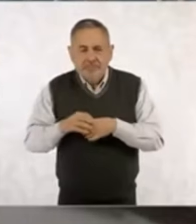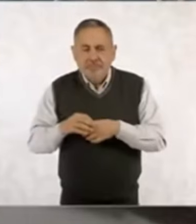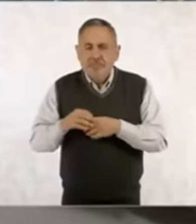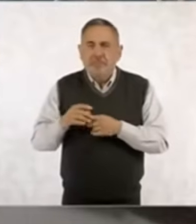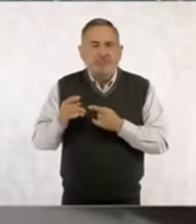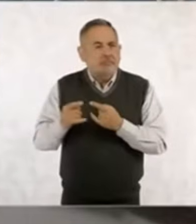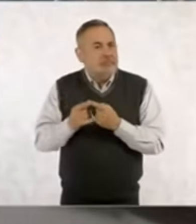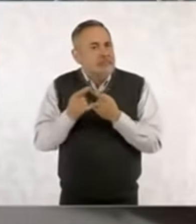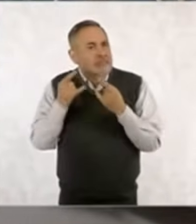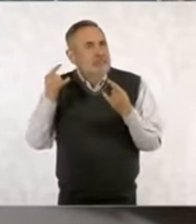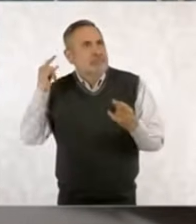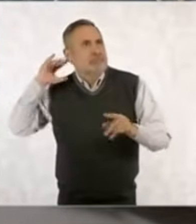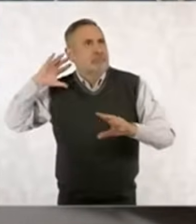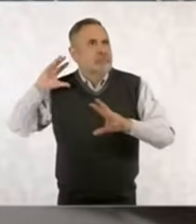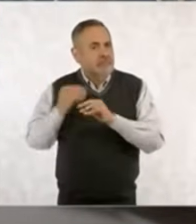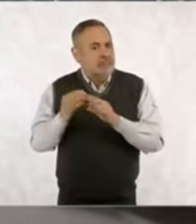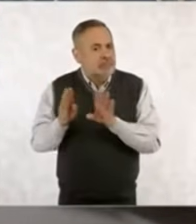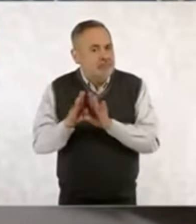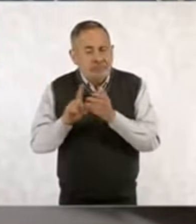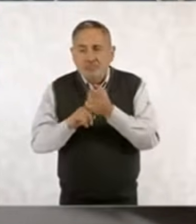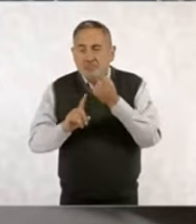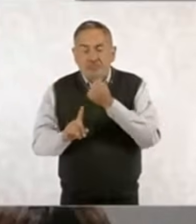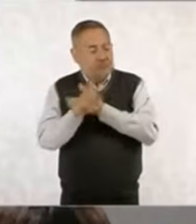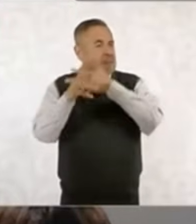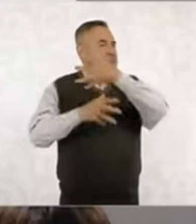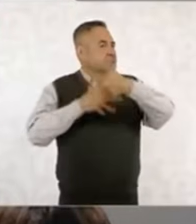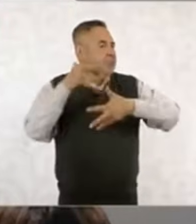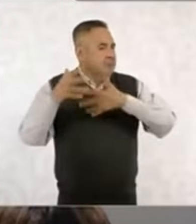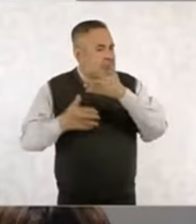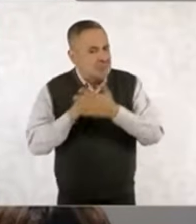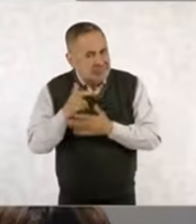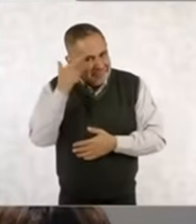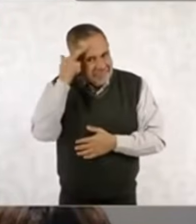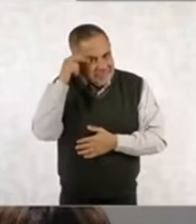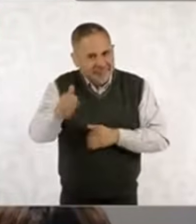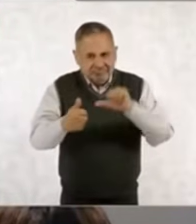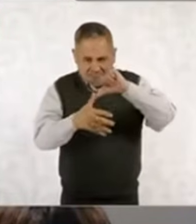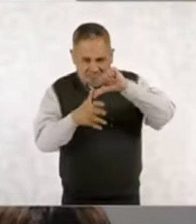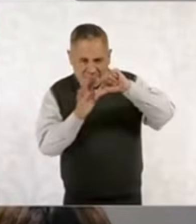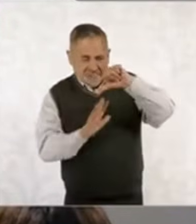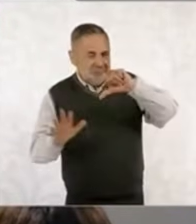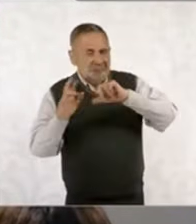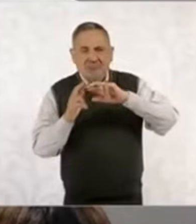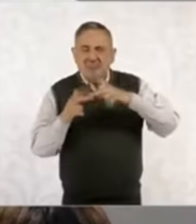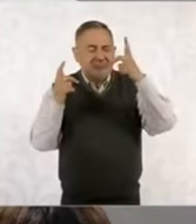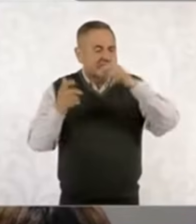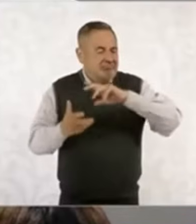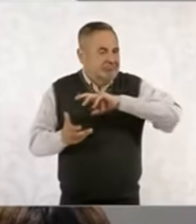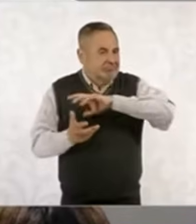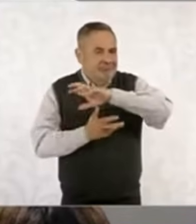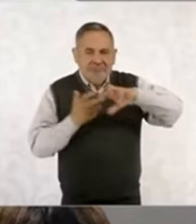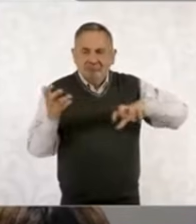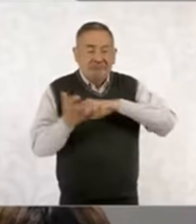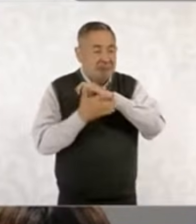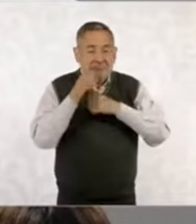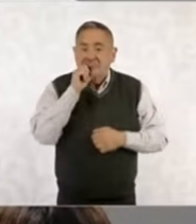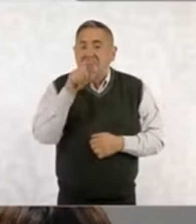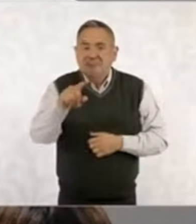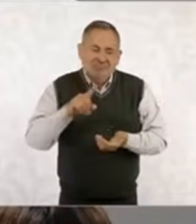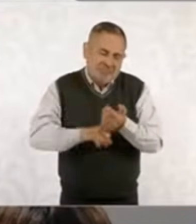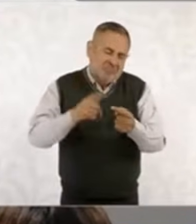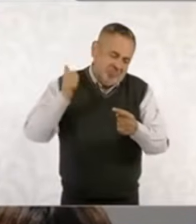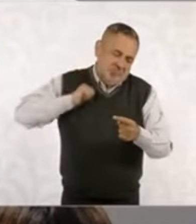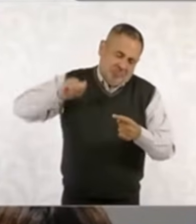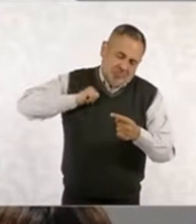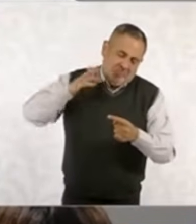histórica, a la parte de cómo afectó después a América Latina misma, y que incluso han llegado a